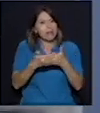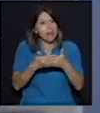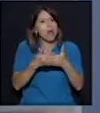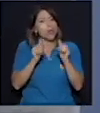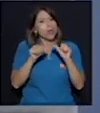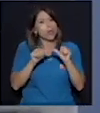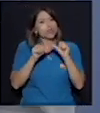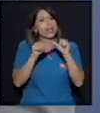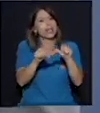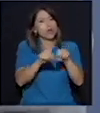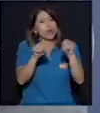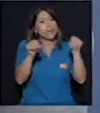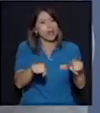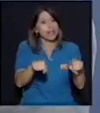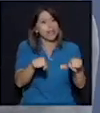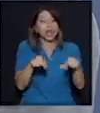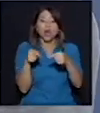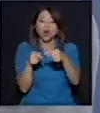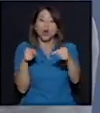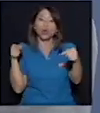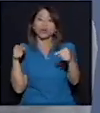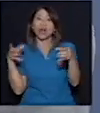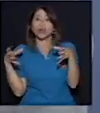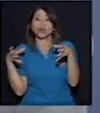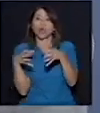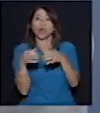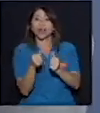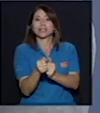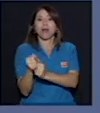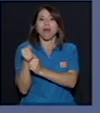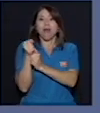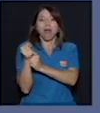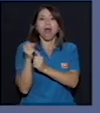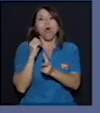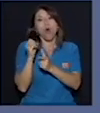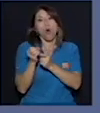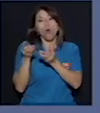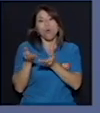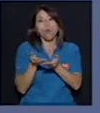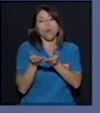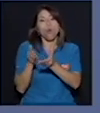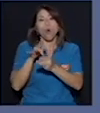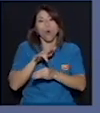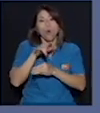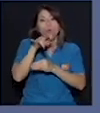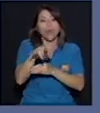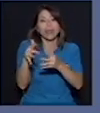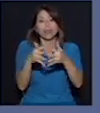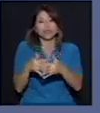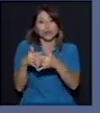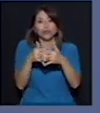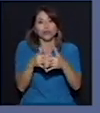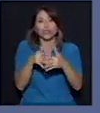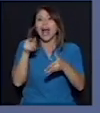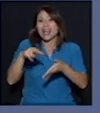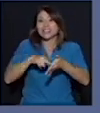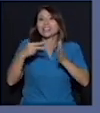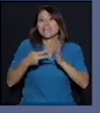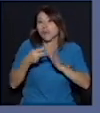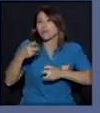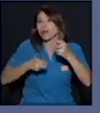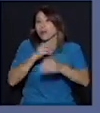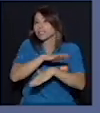contra tropas o componentes aeronavales de los Estados Unidos. Y aquí sí estaríamos en problemas todos porque no ha sucedido en el